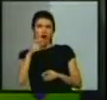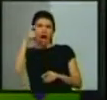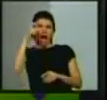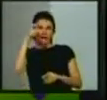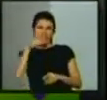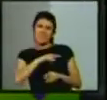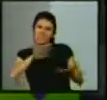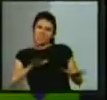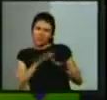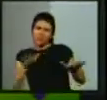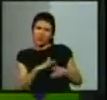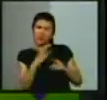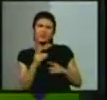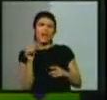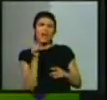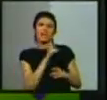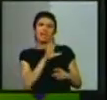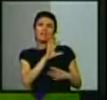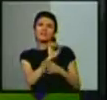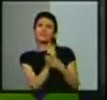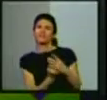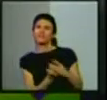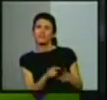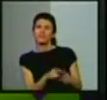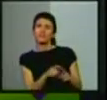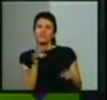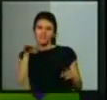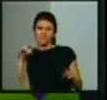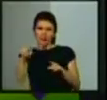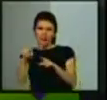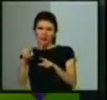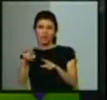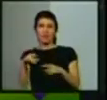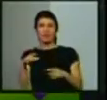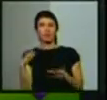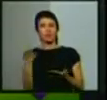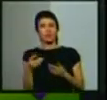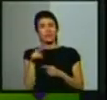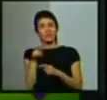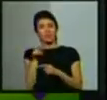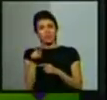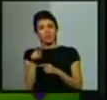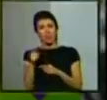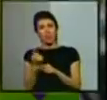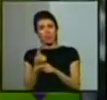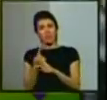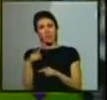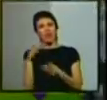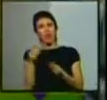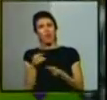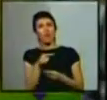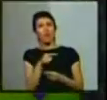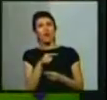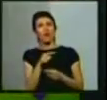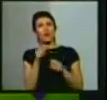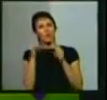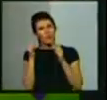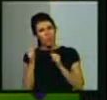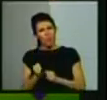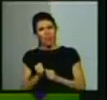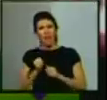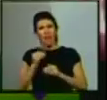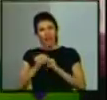terminó aquello. Y en ese sentido, entonces, la posibilidad de ser después capaces de avanzar de una